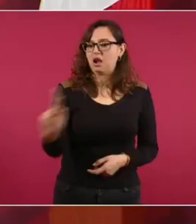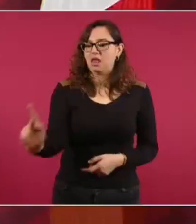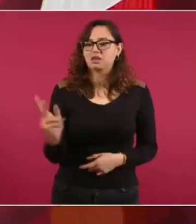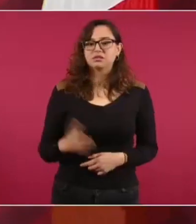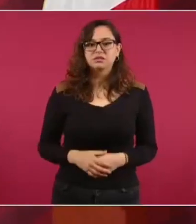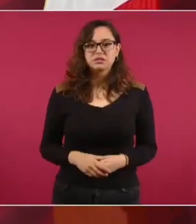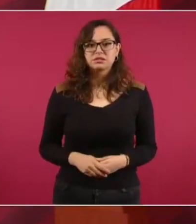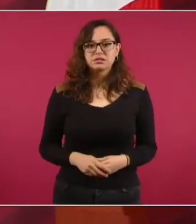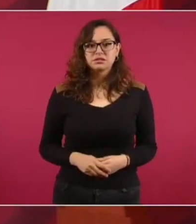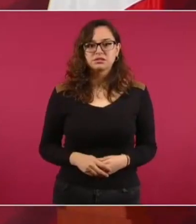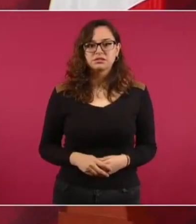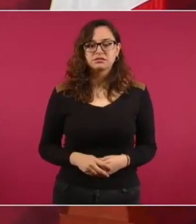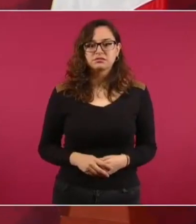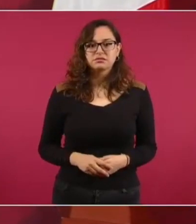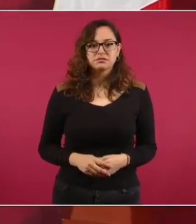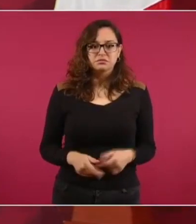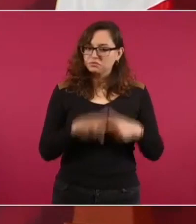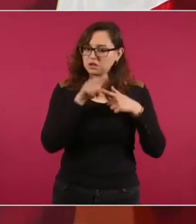sin Franco.